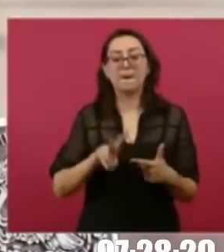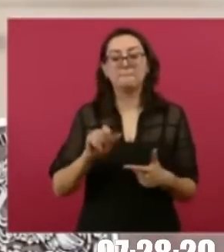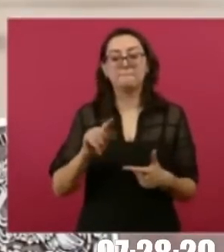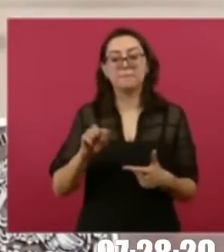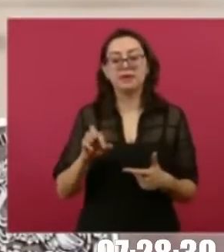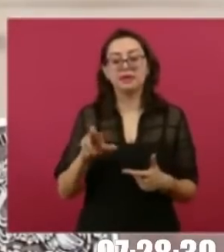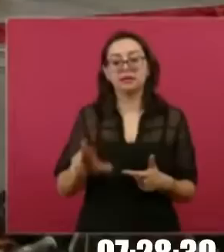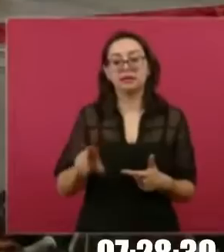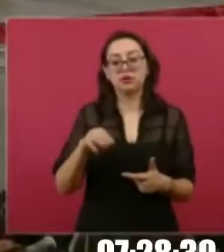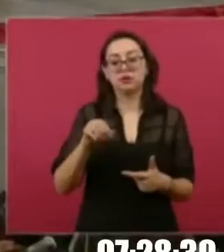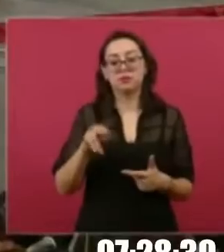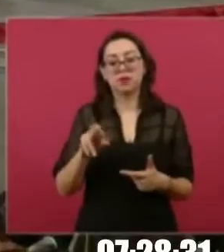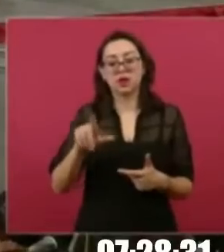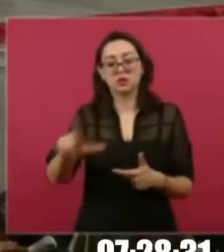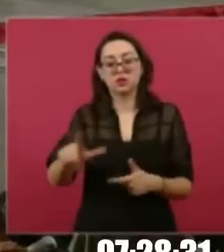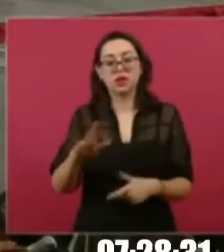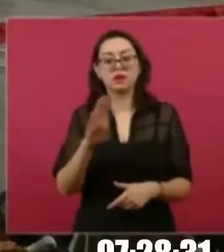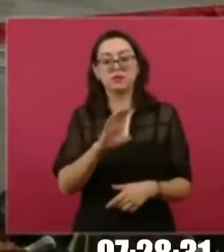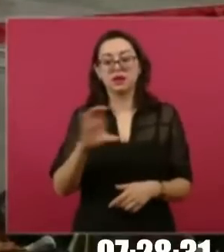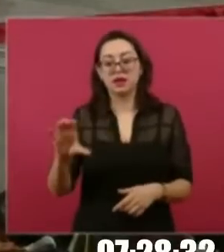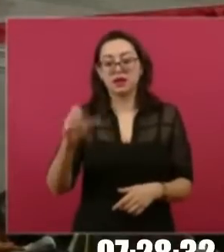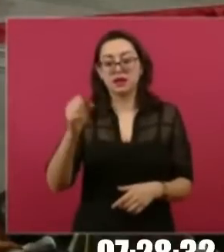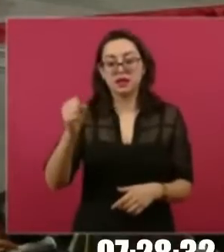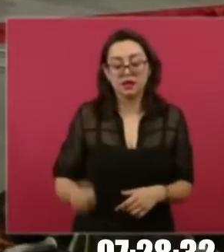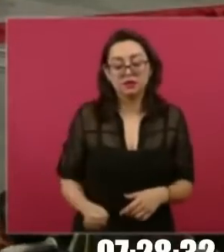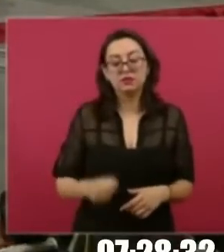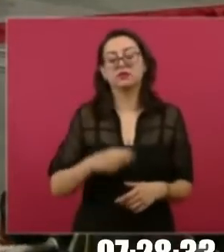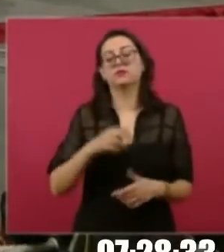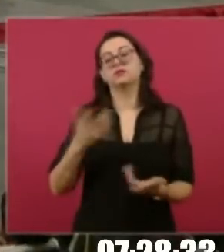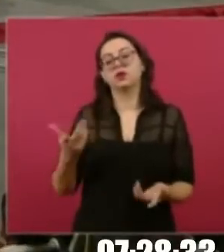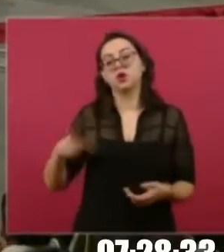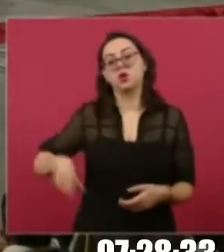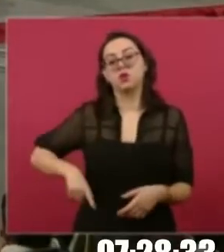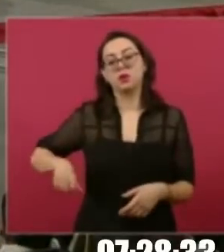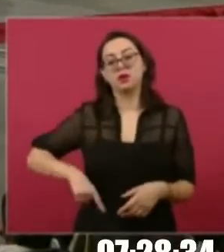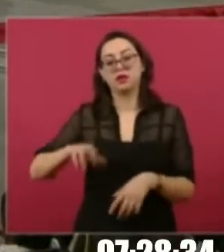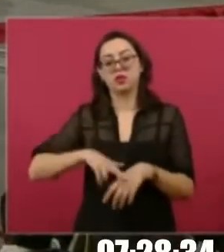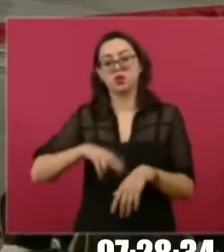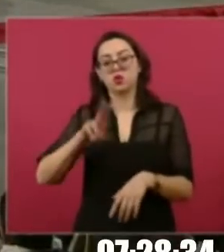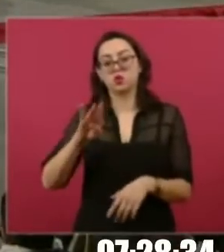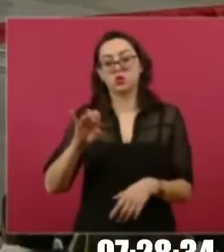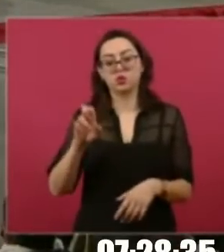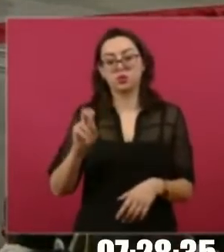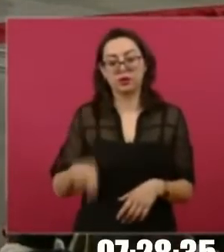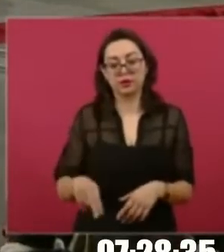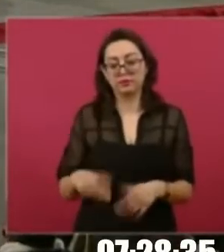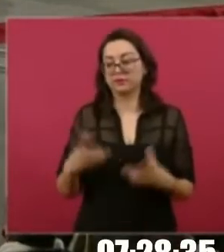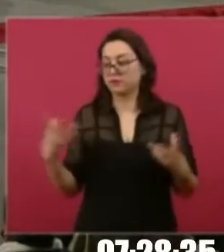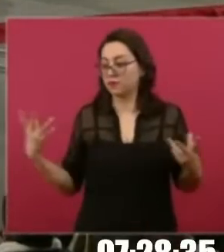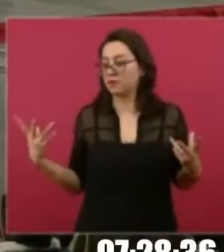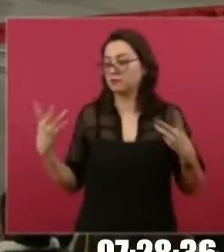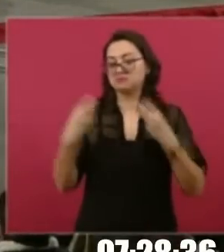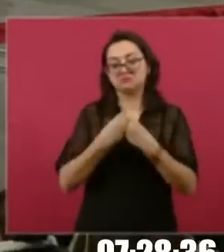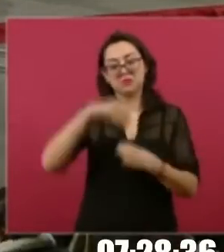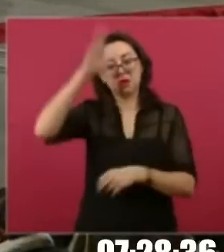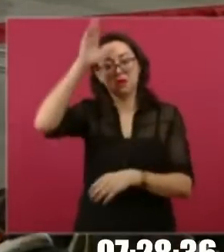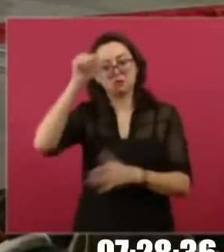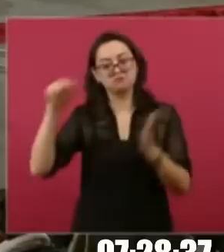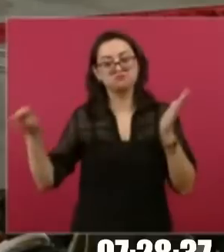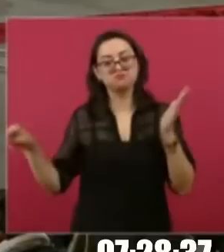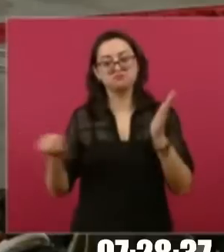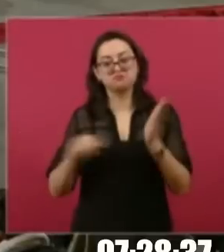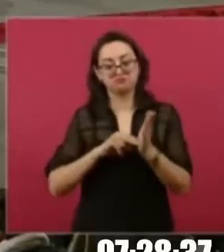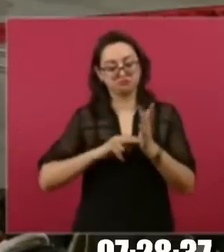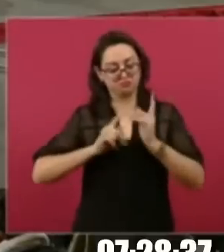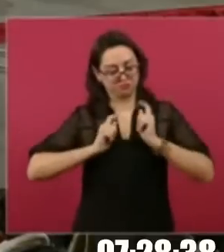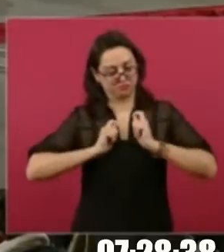Castro Cosío de Baja California Sur y desde luego al gobernador Rubén Rocha porque esta es una acción que va a pasar a la en